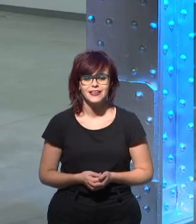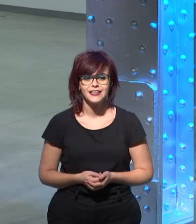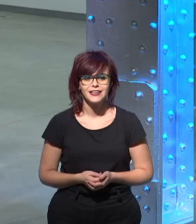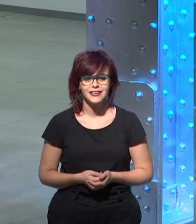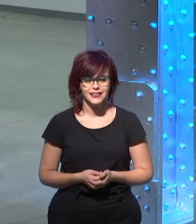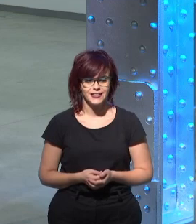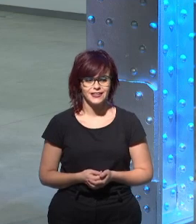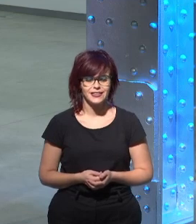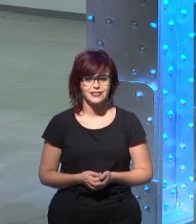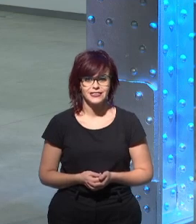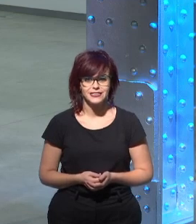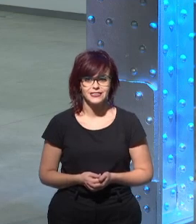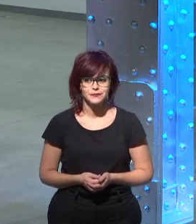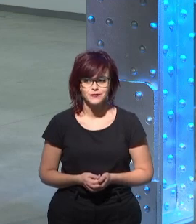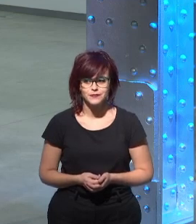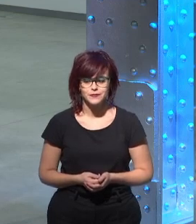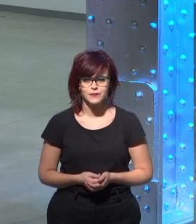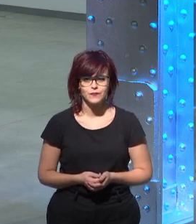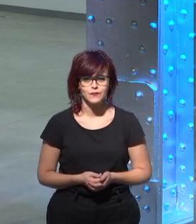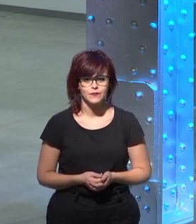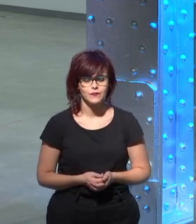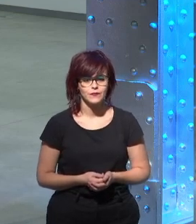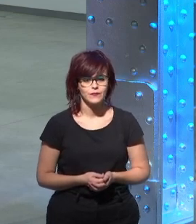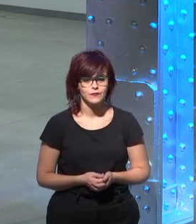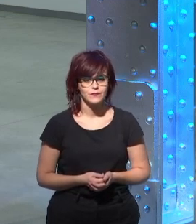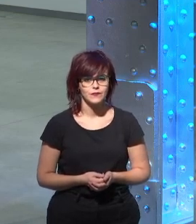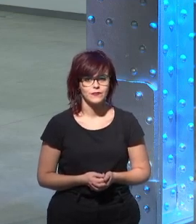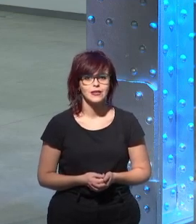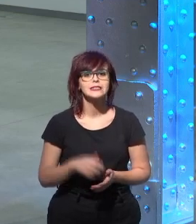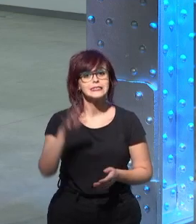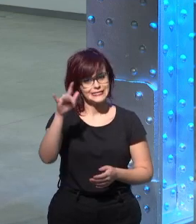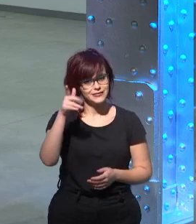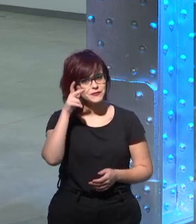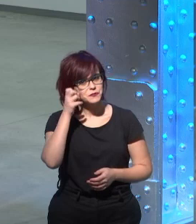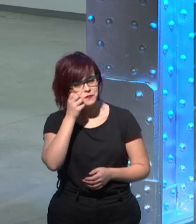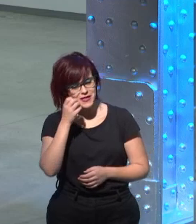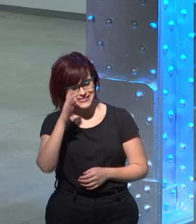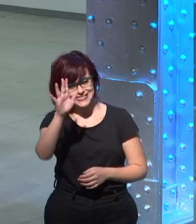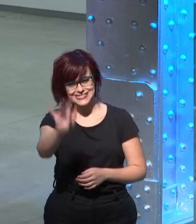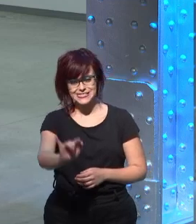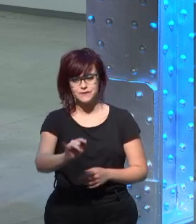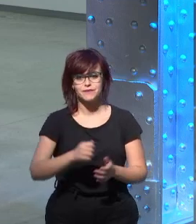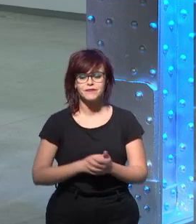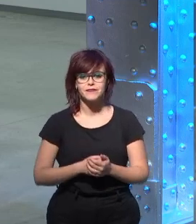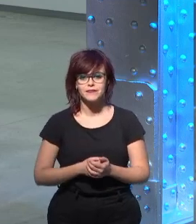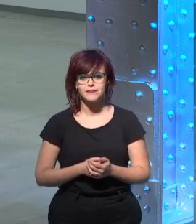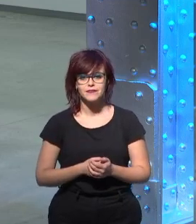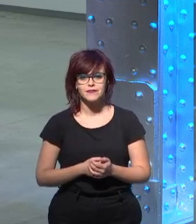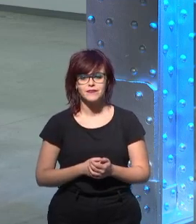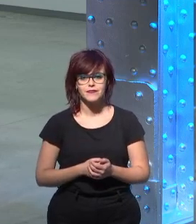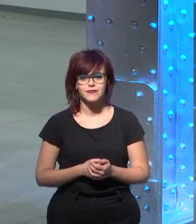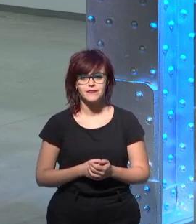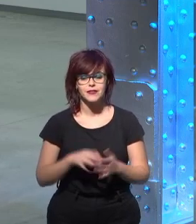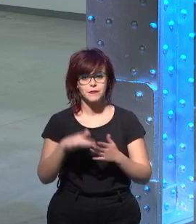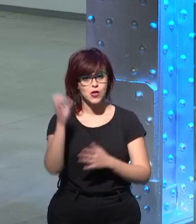Yo creo que está este. Sí. Pues este creo que tampoco, ¿no? ¿O sí? ¿Está el mío? Sí. Bueno, perfecto. Bien,